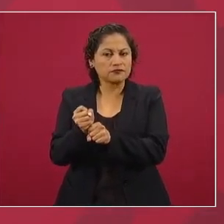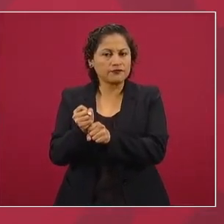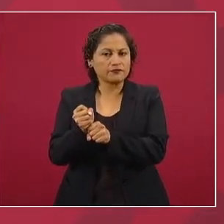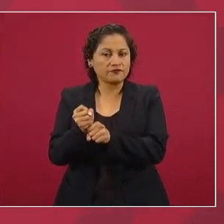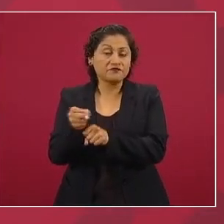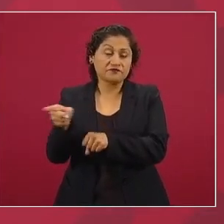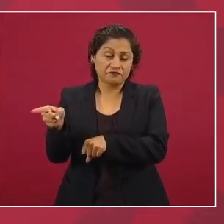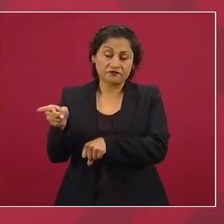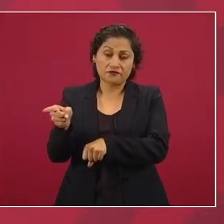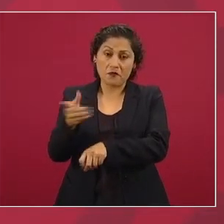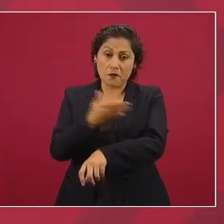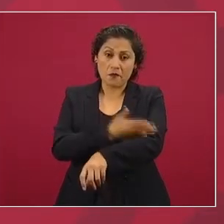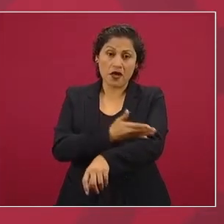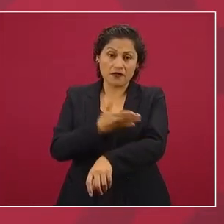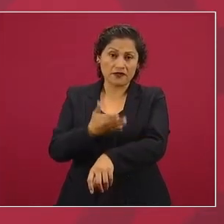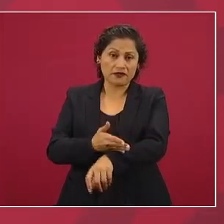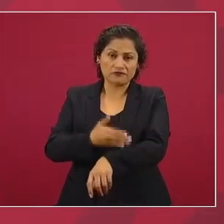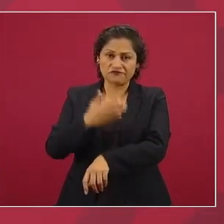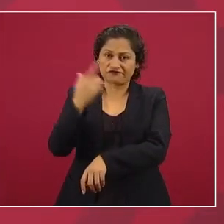de Gustavo Madero.